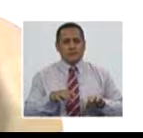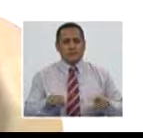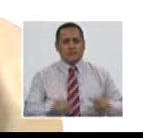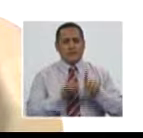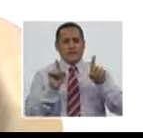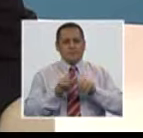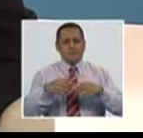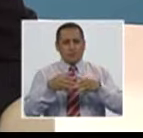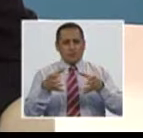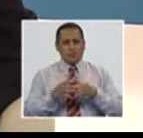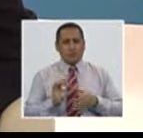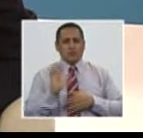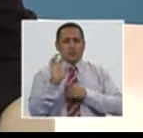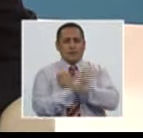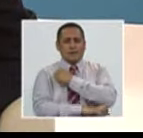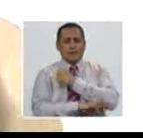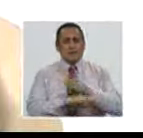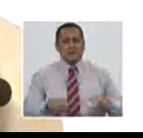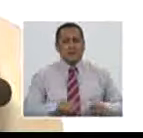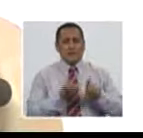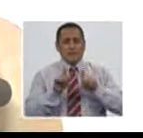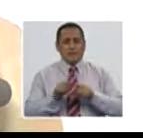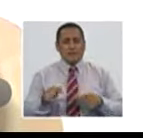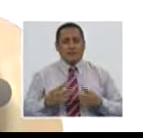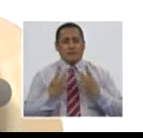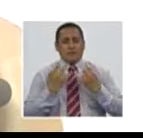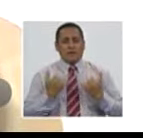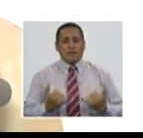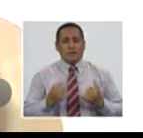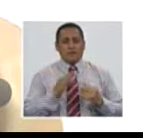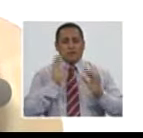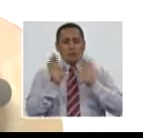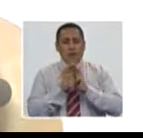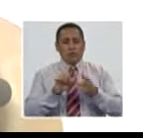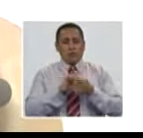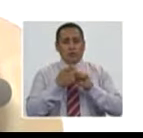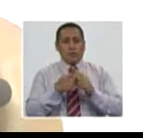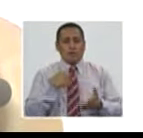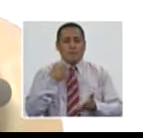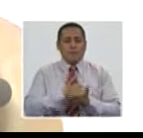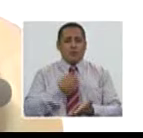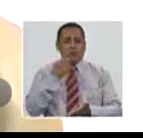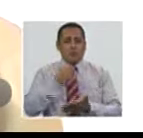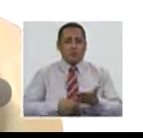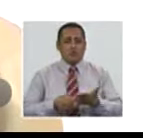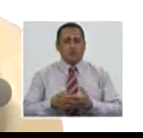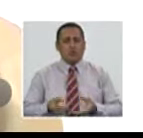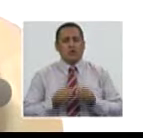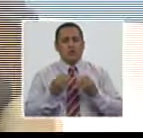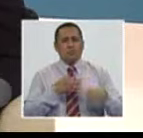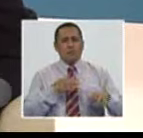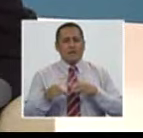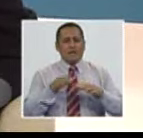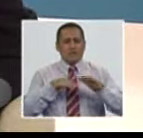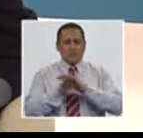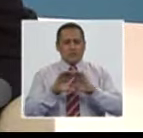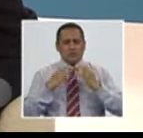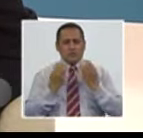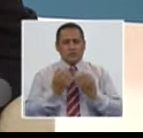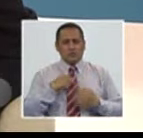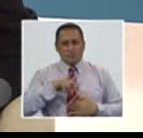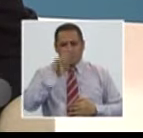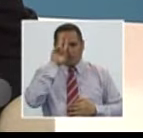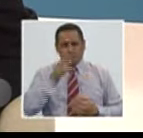golondrinos internacionales claro entonces o claro si no están inscritos pagarían la multa pero Y cómo harían ante el congreso